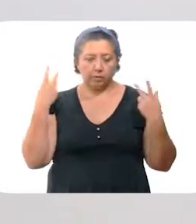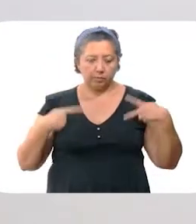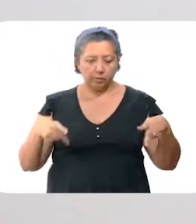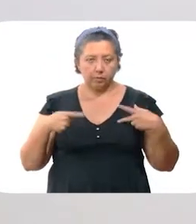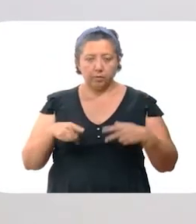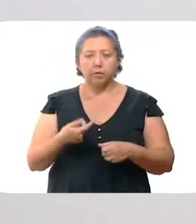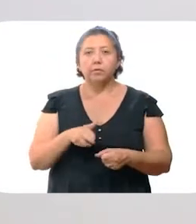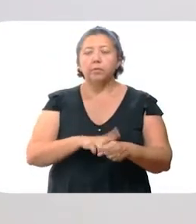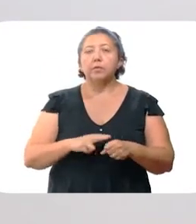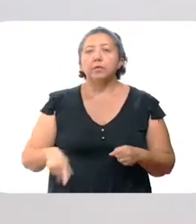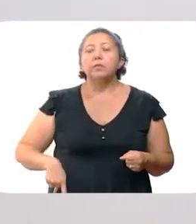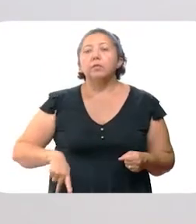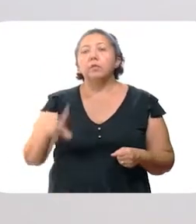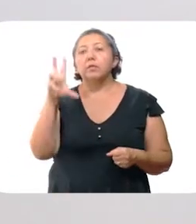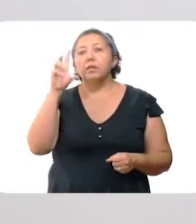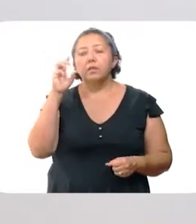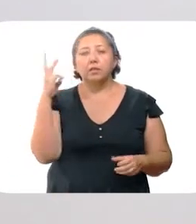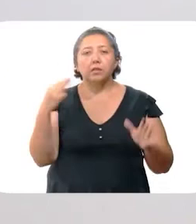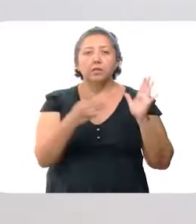pacientes en hospitales públicos.